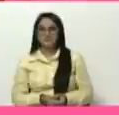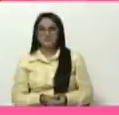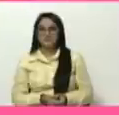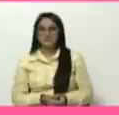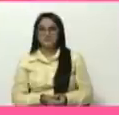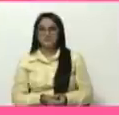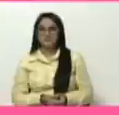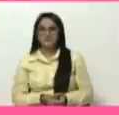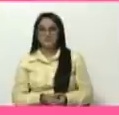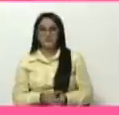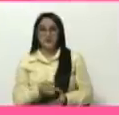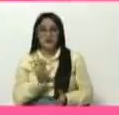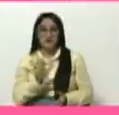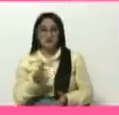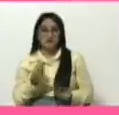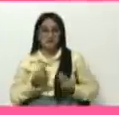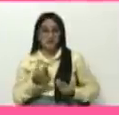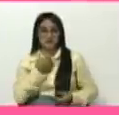Así la vida es un jamón,